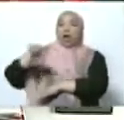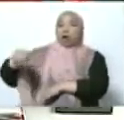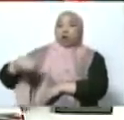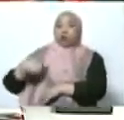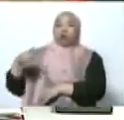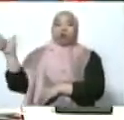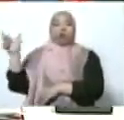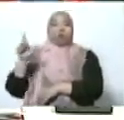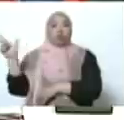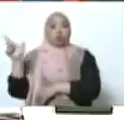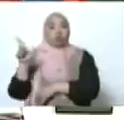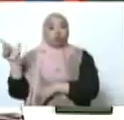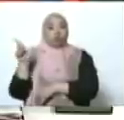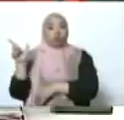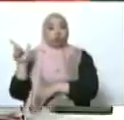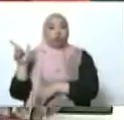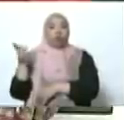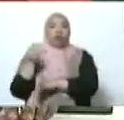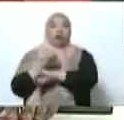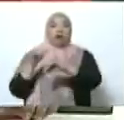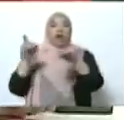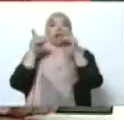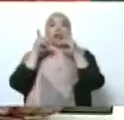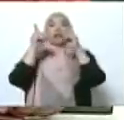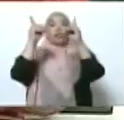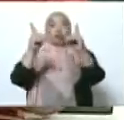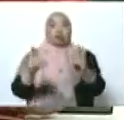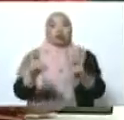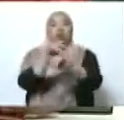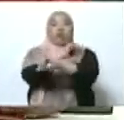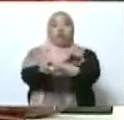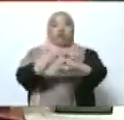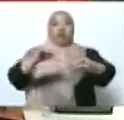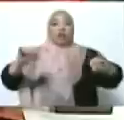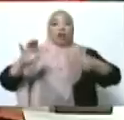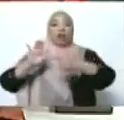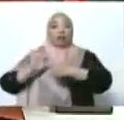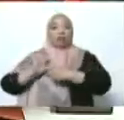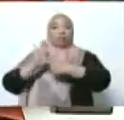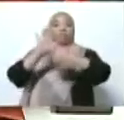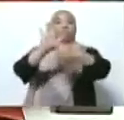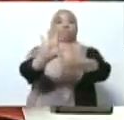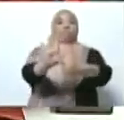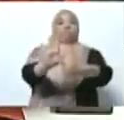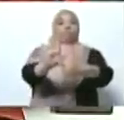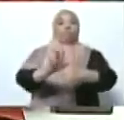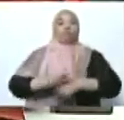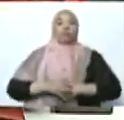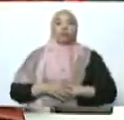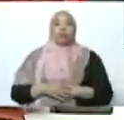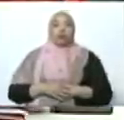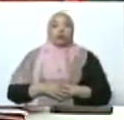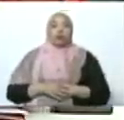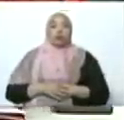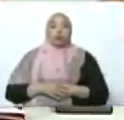y al final estas son las decisiones que paso a